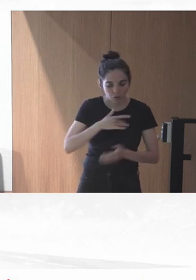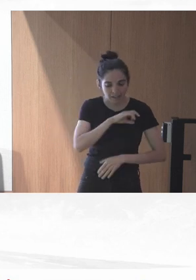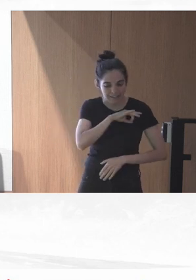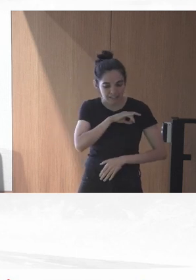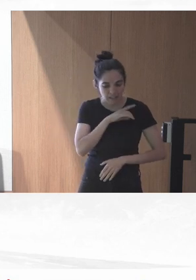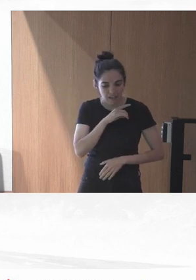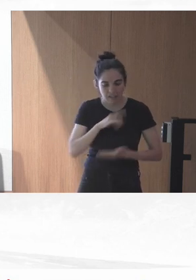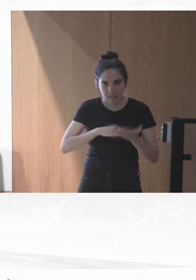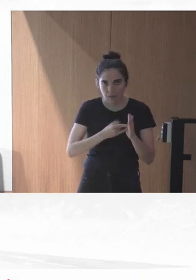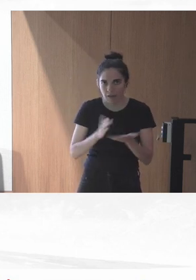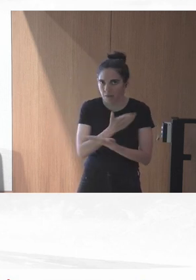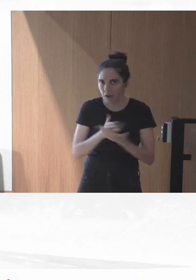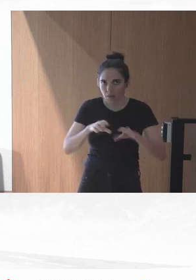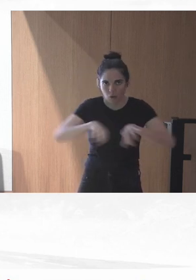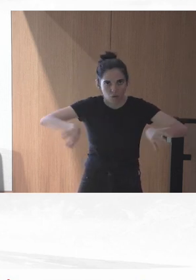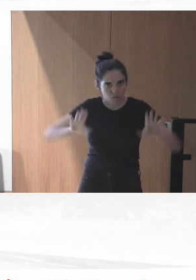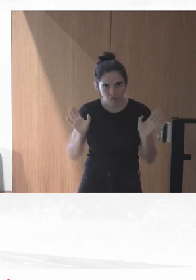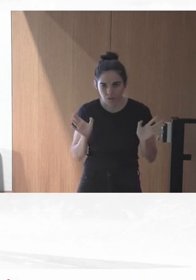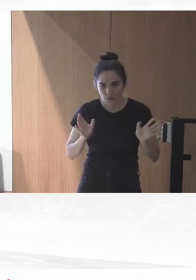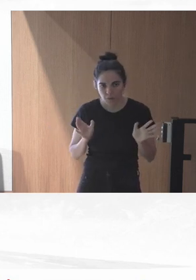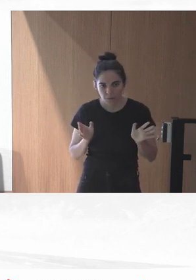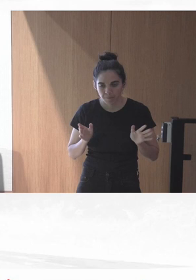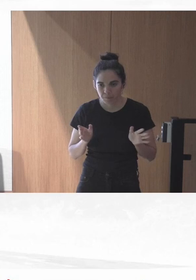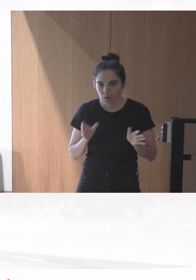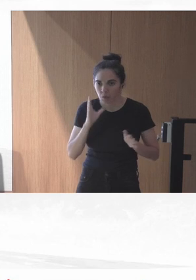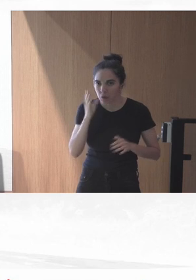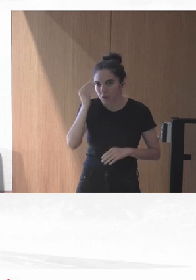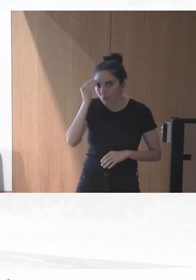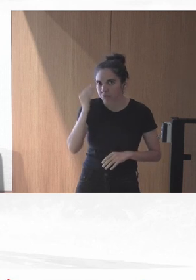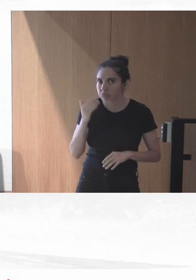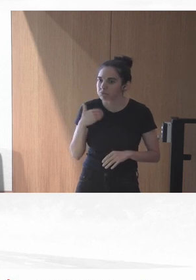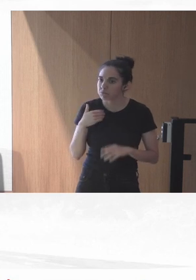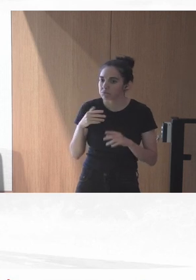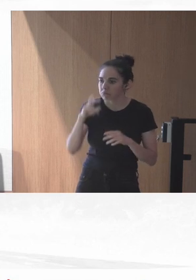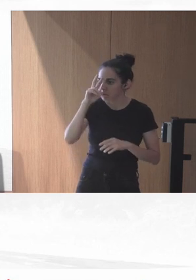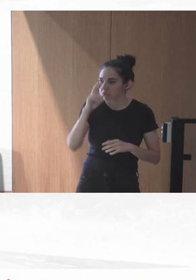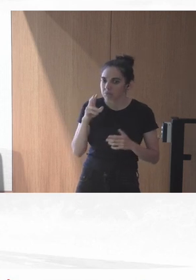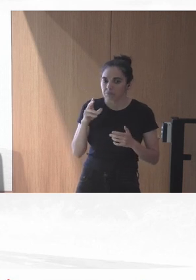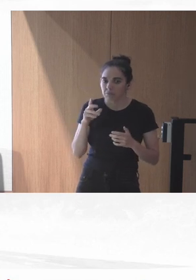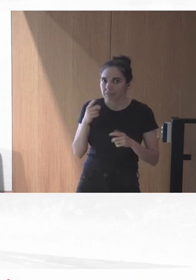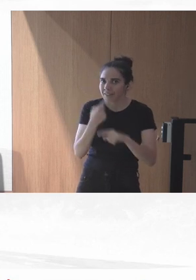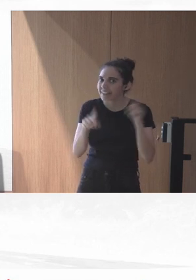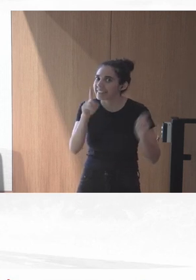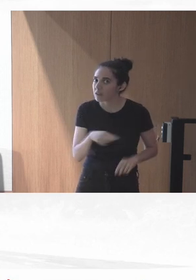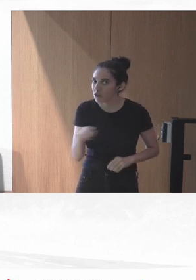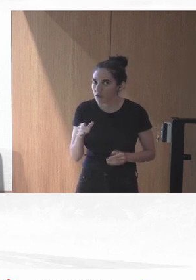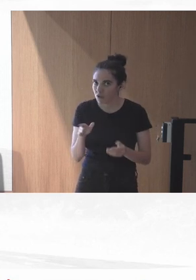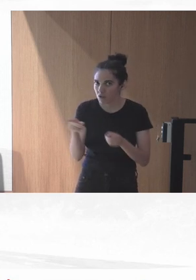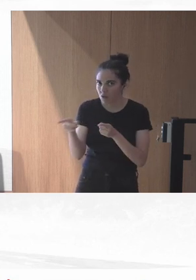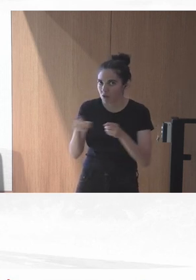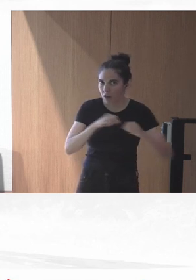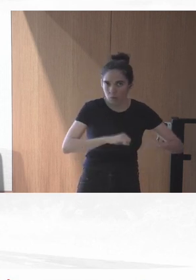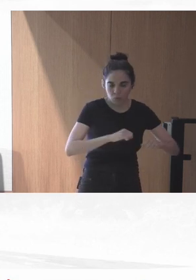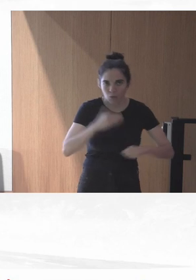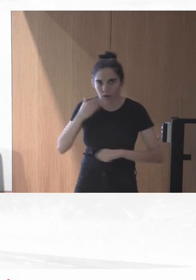ahora diferenciados, y entonces nos preguntamos qué pasa ahí, como si es distinto el